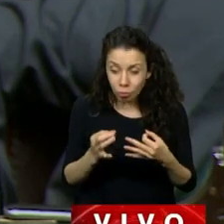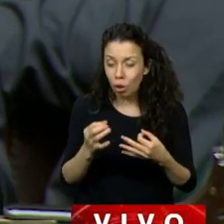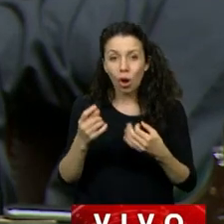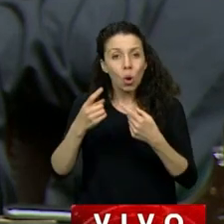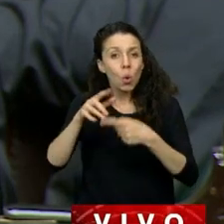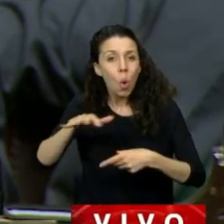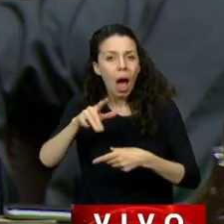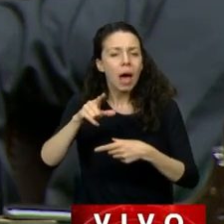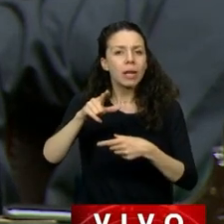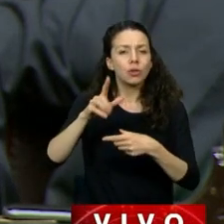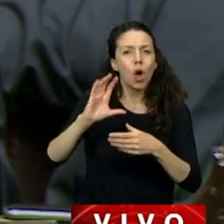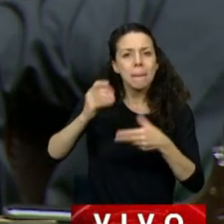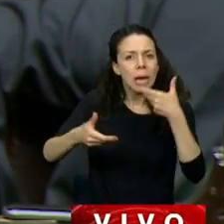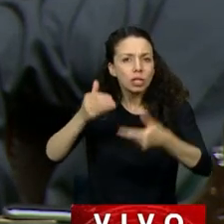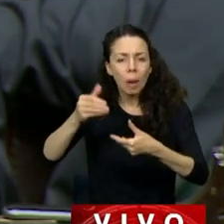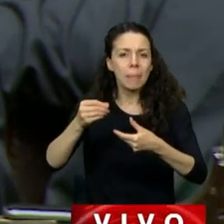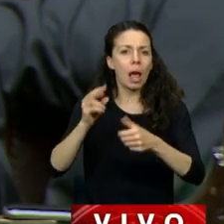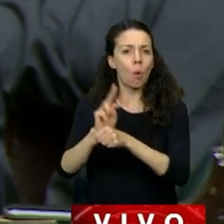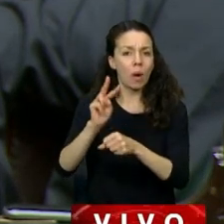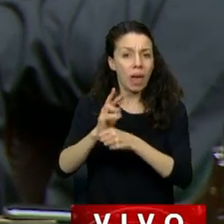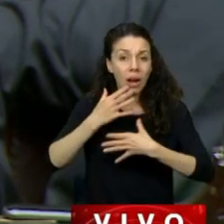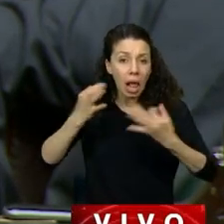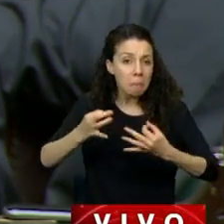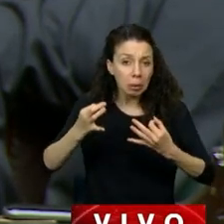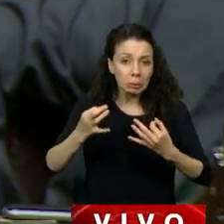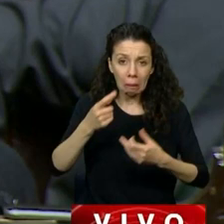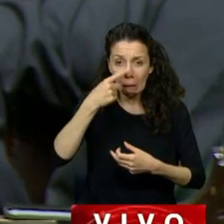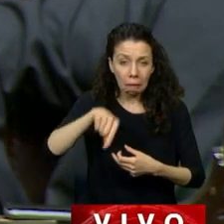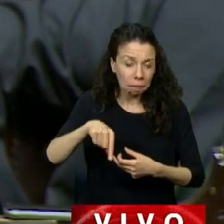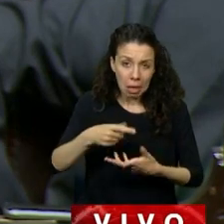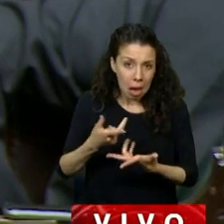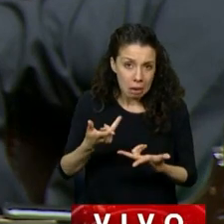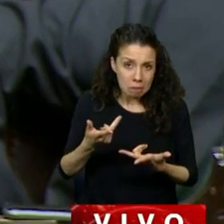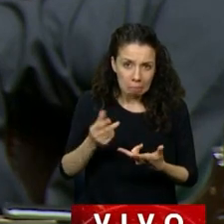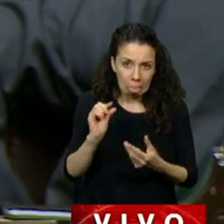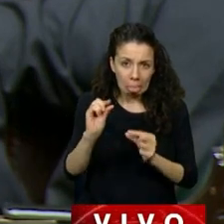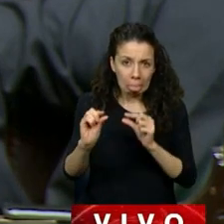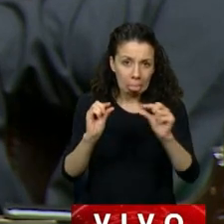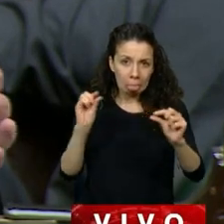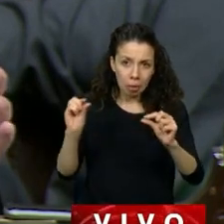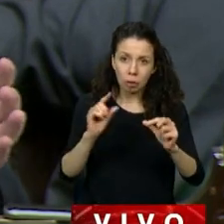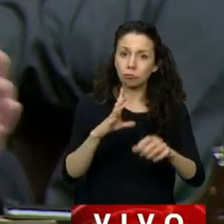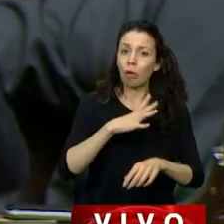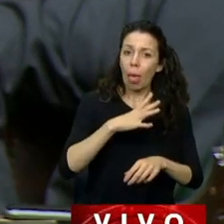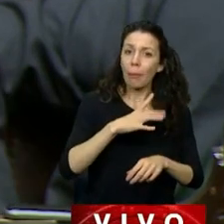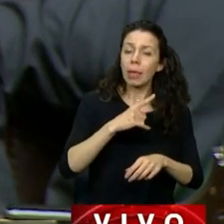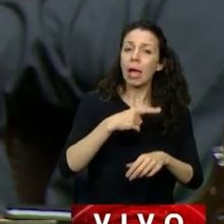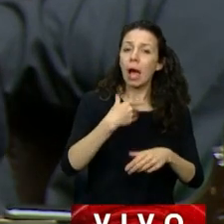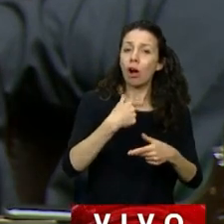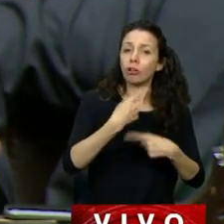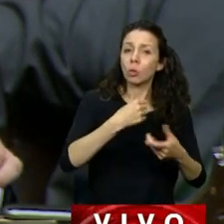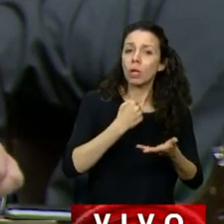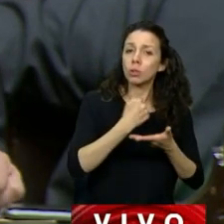lo estamos haciendo. Y vamos a promocionar y seguimos promocionando y subsidiando combustibles fósiles. Así que bueno, me